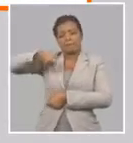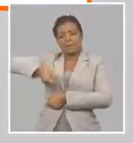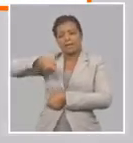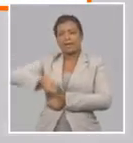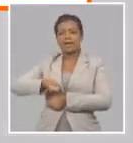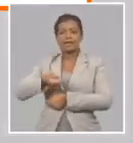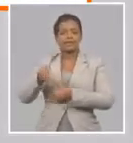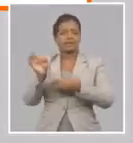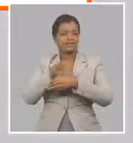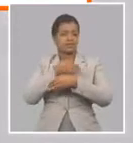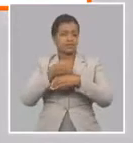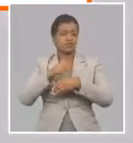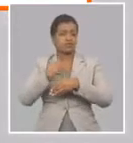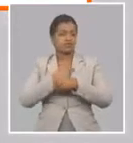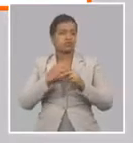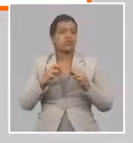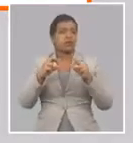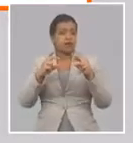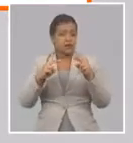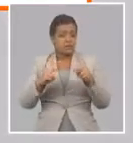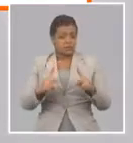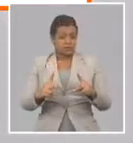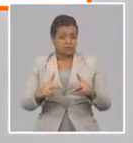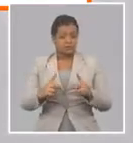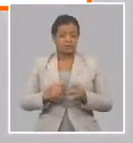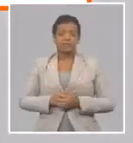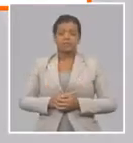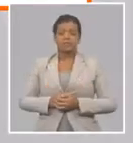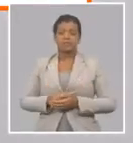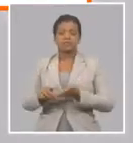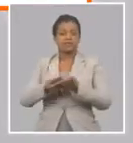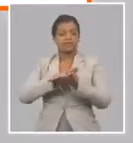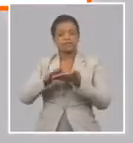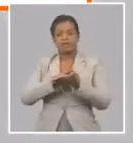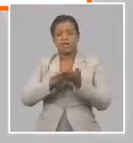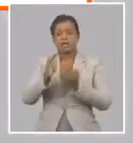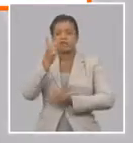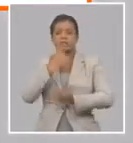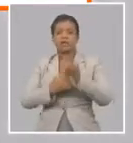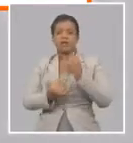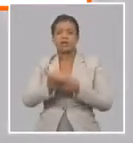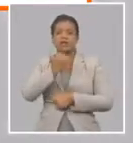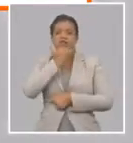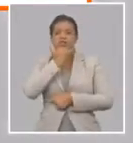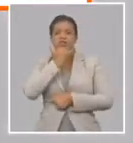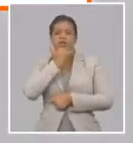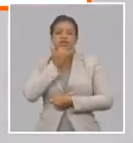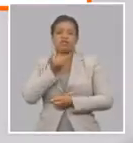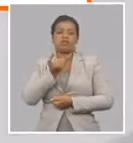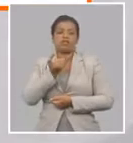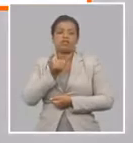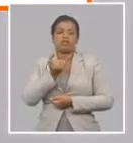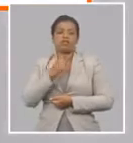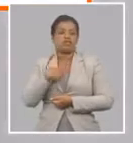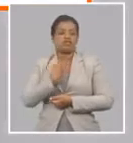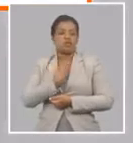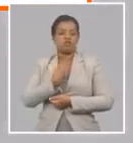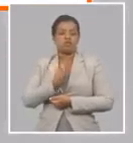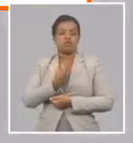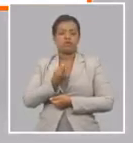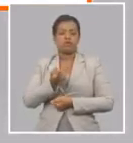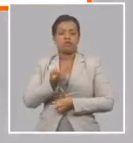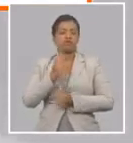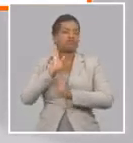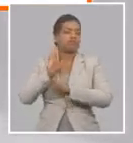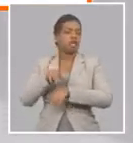y volvemos a reiterar que nadie que haya recibido una afectación por este tren será perjudicado por lo tanto nosotros adoptamos todas